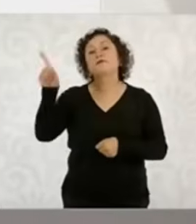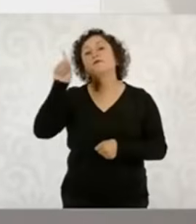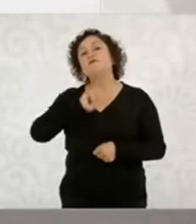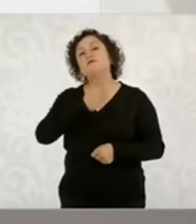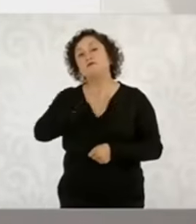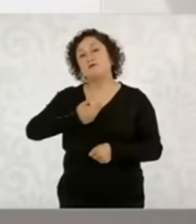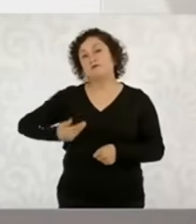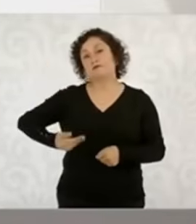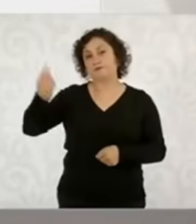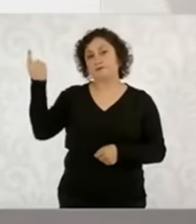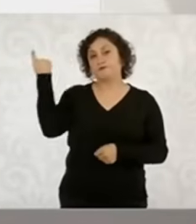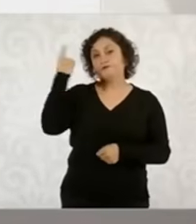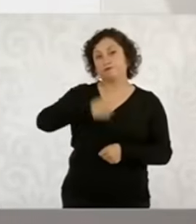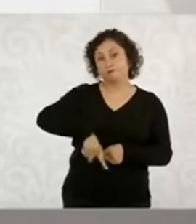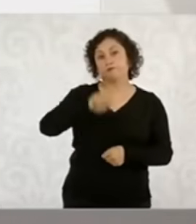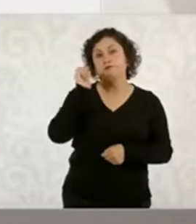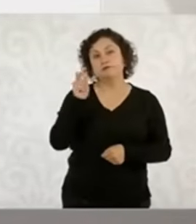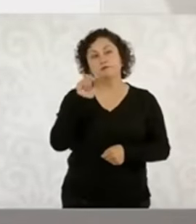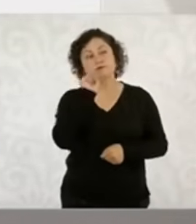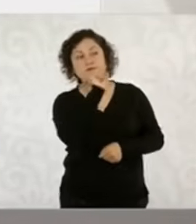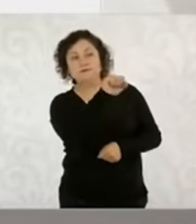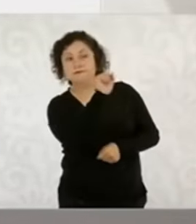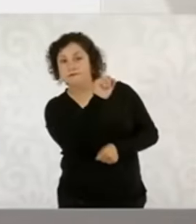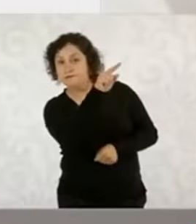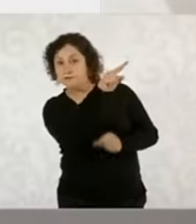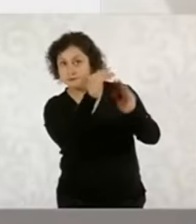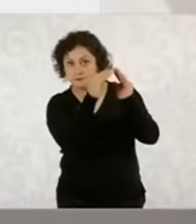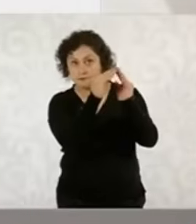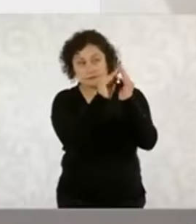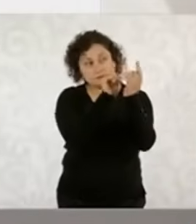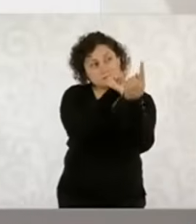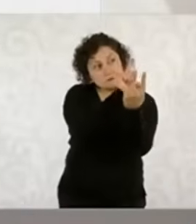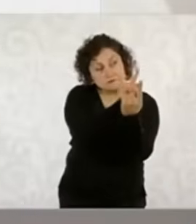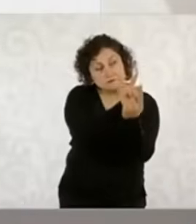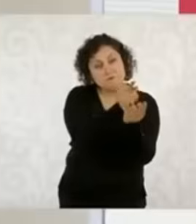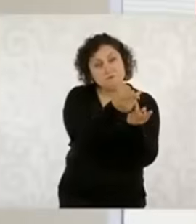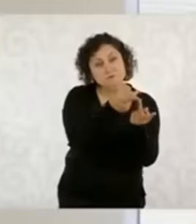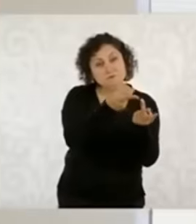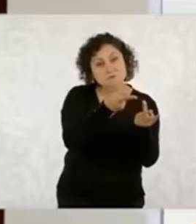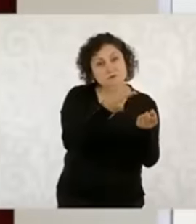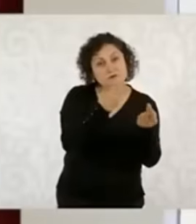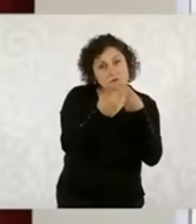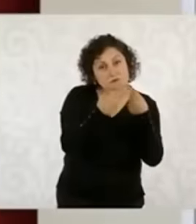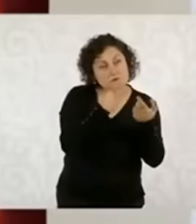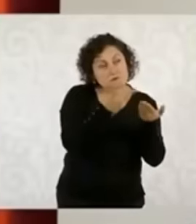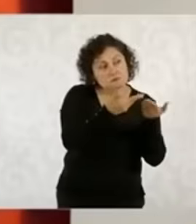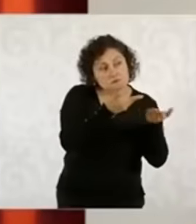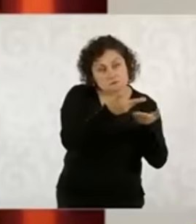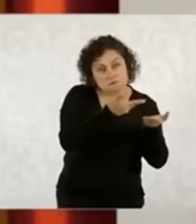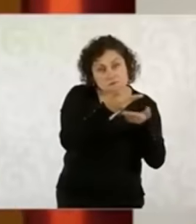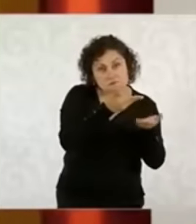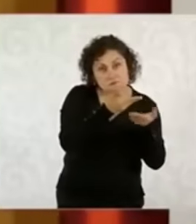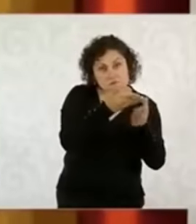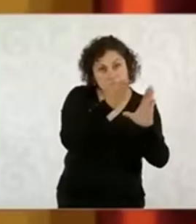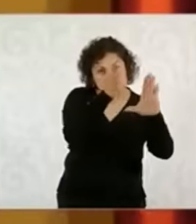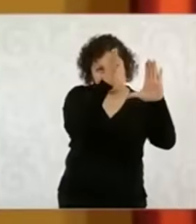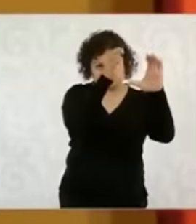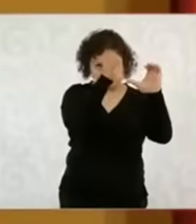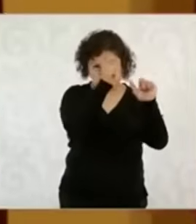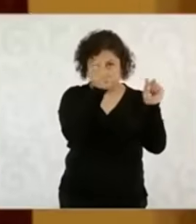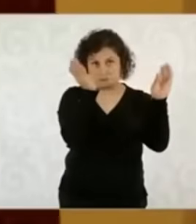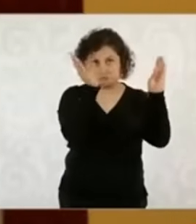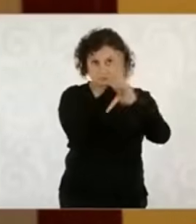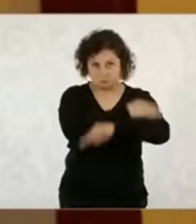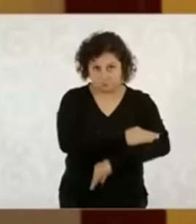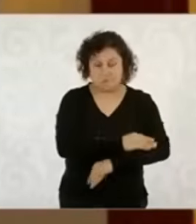que están dentro de las viviendas y buscarles una solución. Voy a poner un ejemplo. Alguien que de